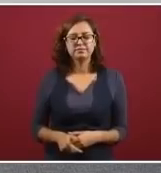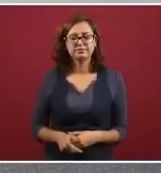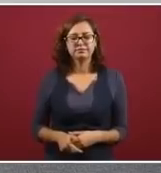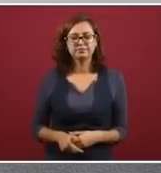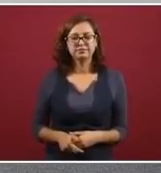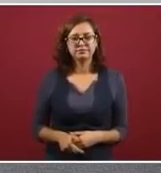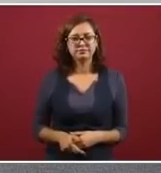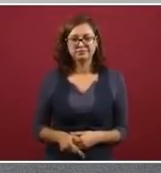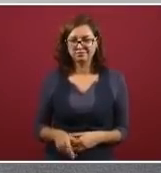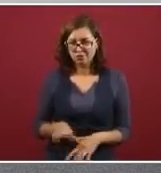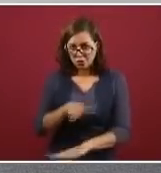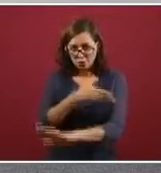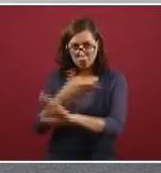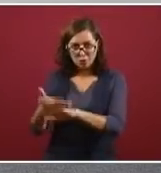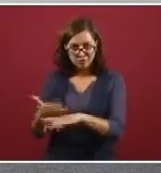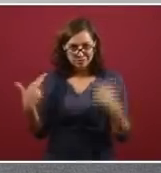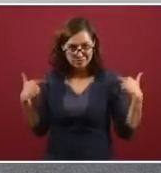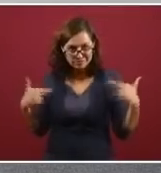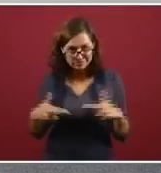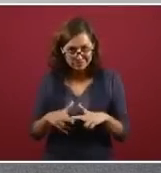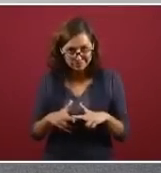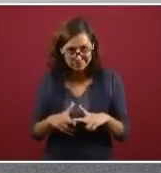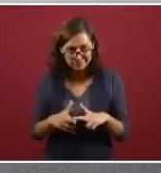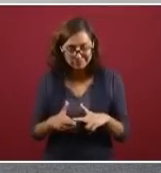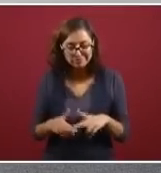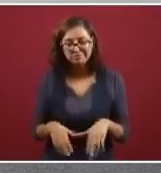a los maestros.